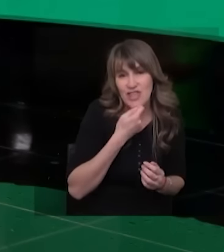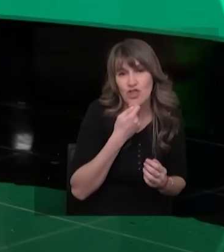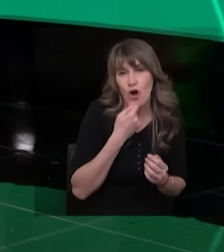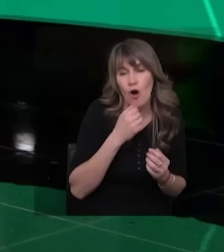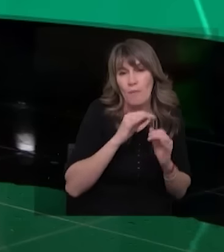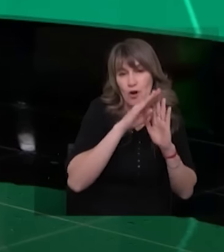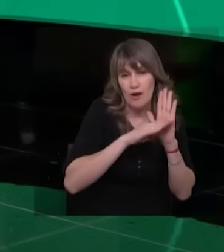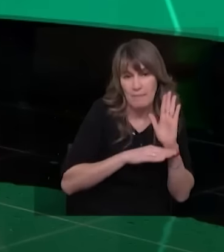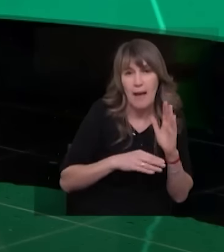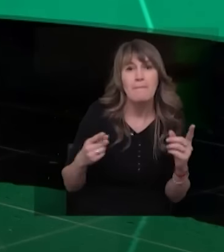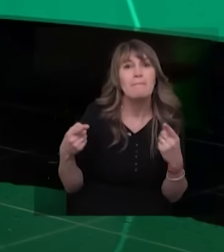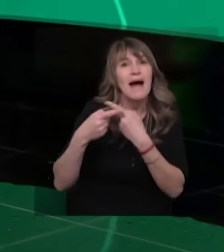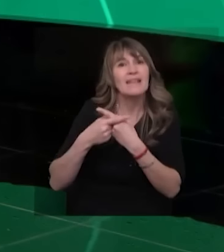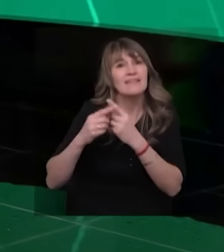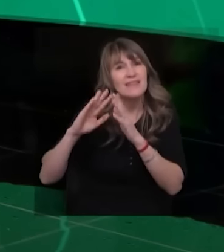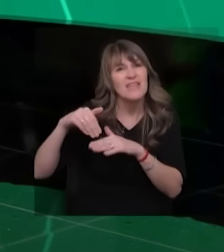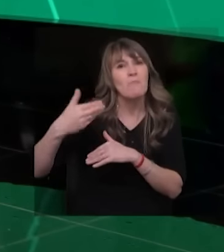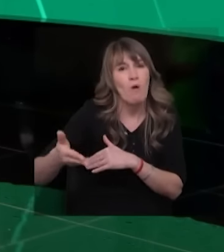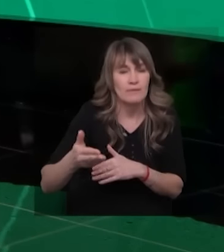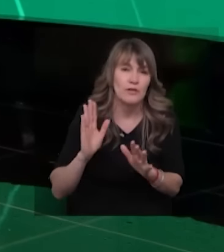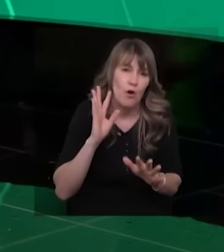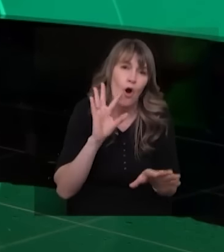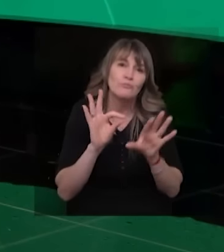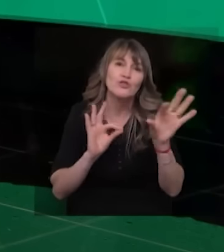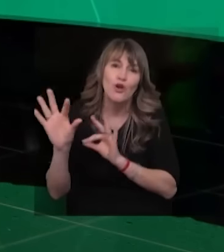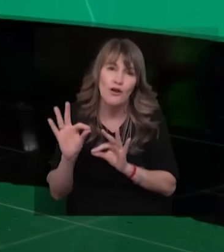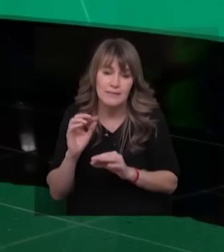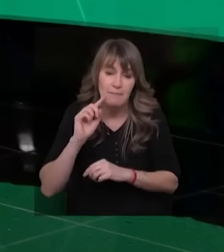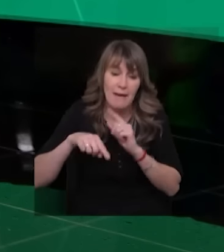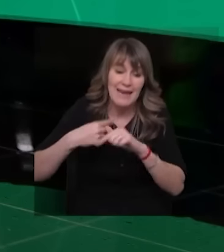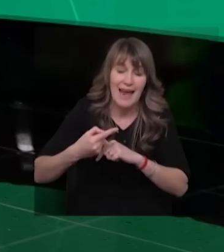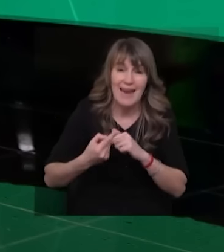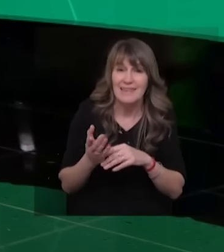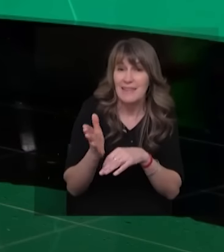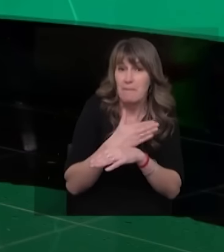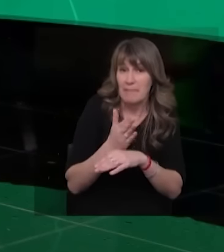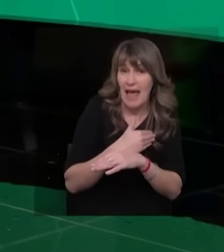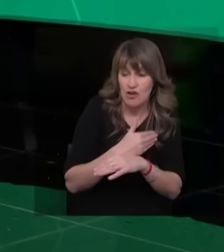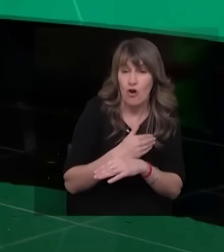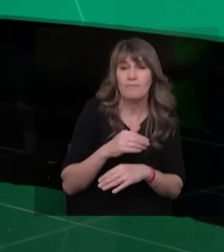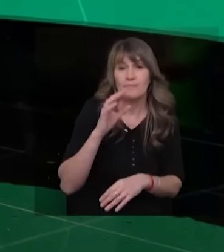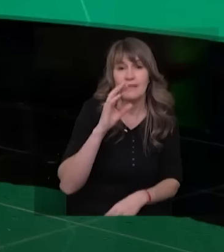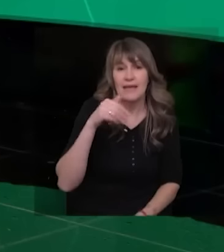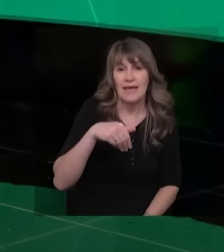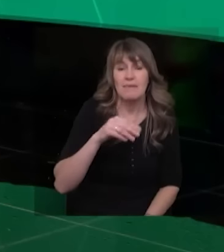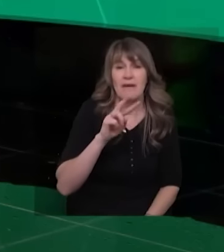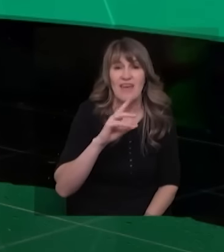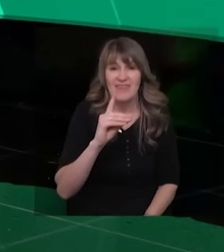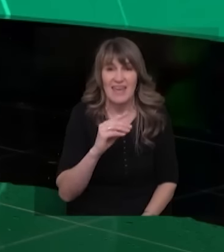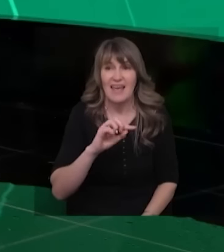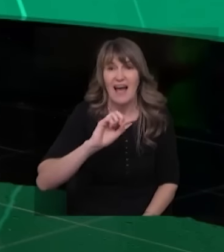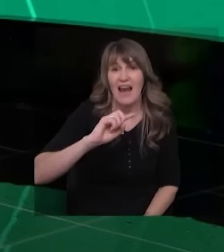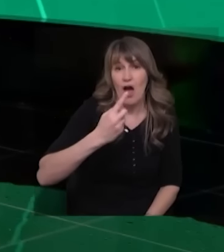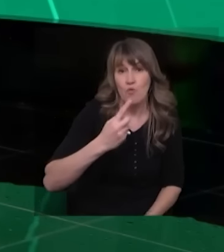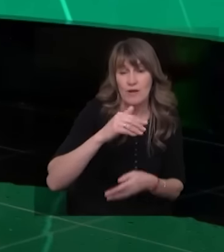visto el partido es un poquito más tarde pero bueno son opciones que hay en esta noche mañana tempranito Eso sí la primera edición de mbd noticias a las 13 después de esa